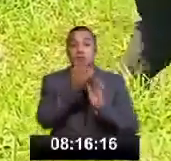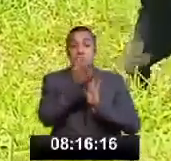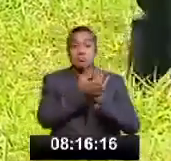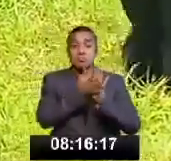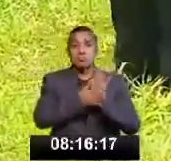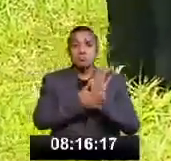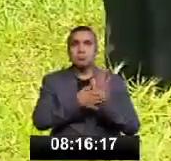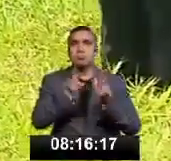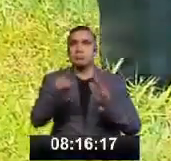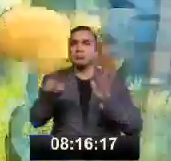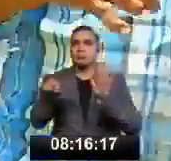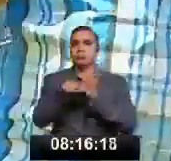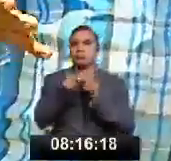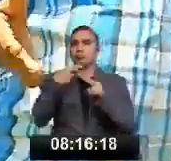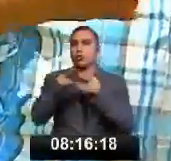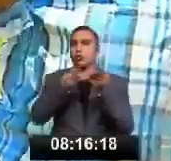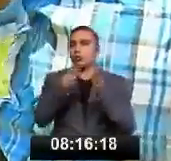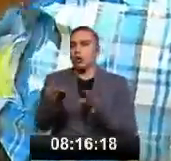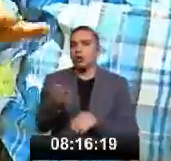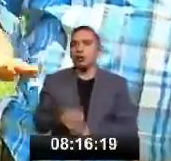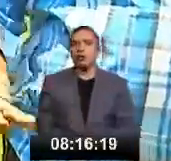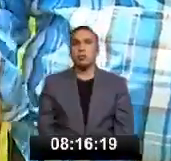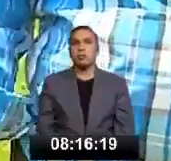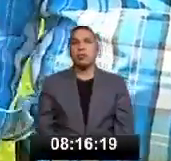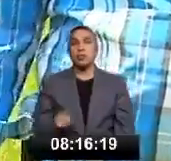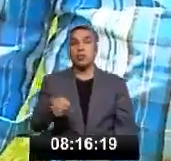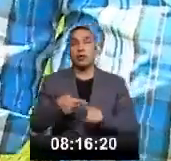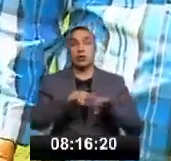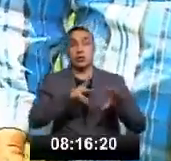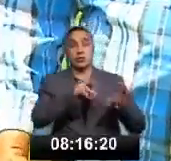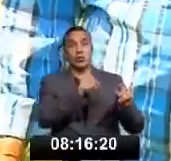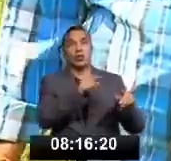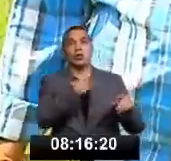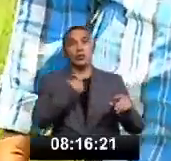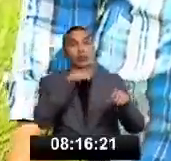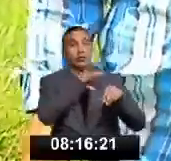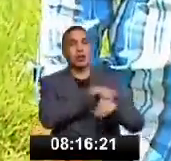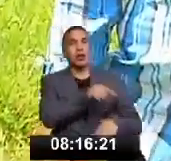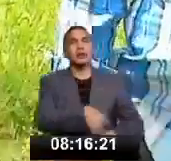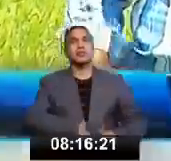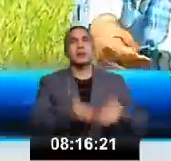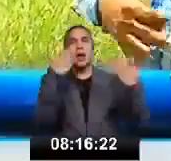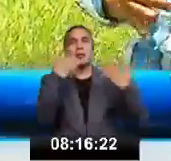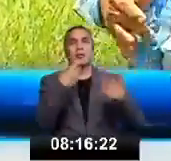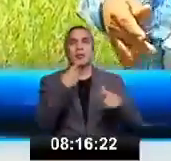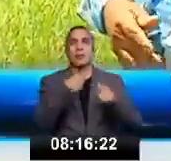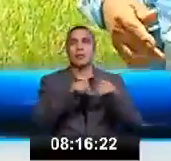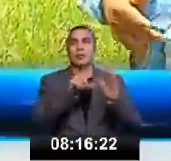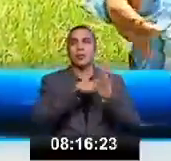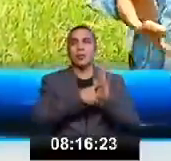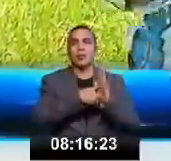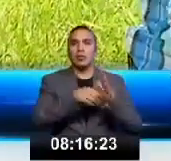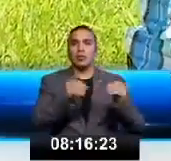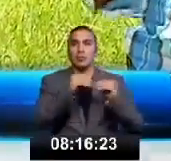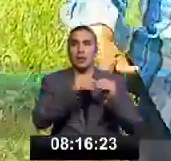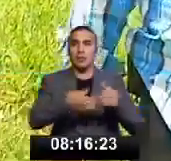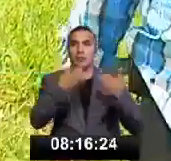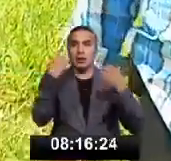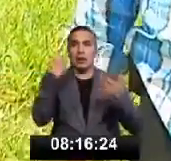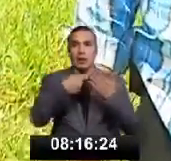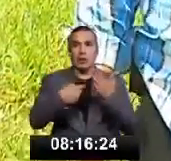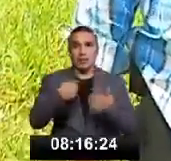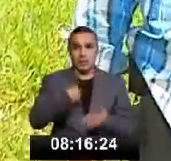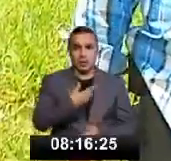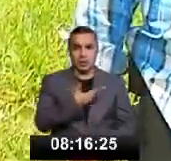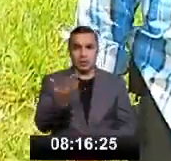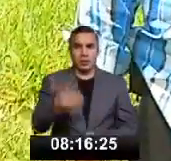él lo amenazaron de muerte. Y ellos quedan más bravos que nosotros los dueños, que los perdidos. Que ellos quedan más bravos porque de ahí nos quieren matar a